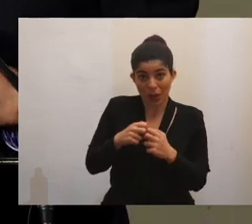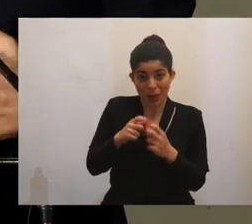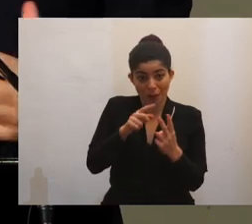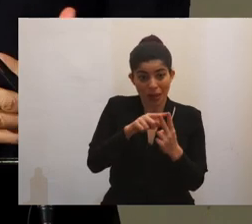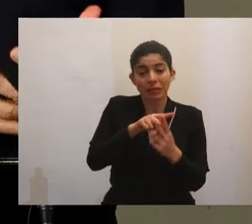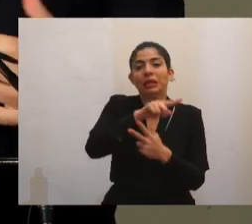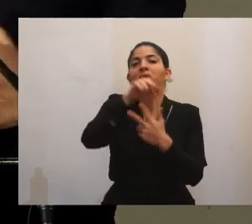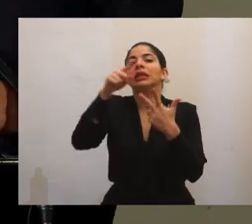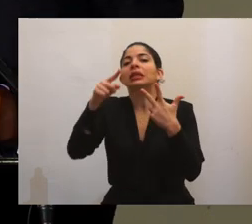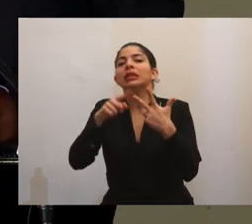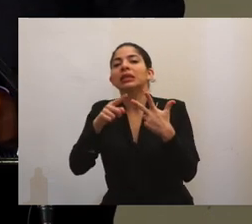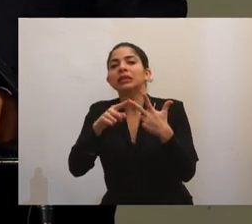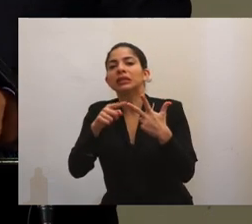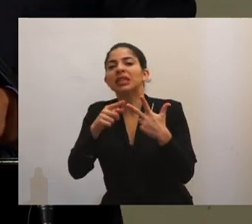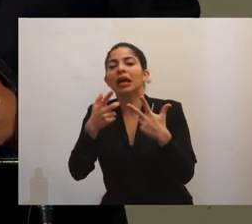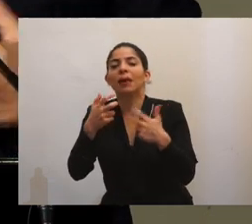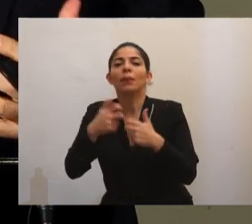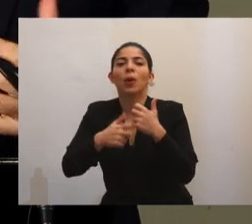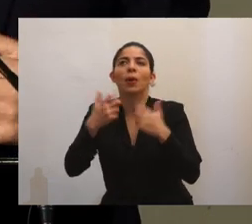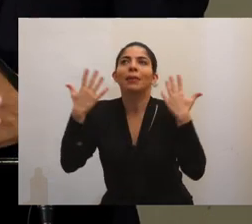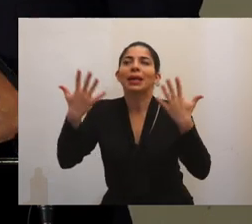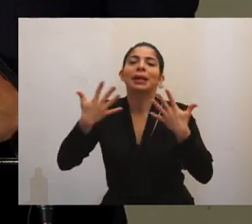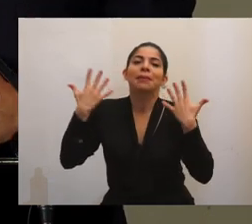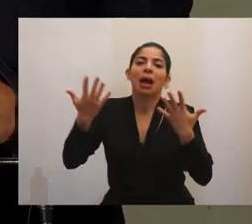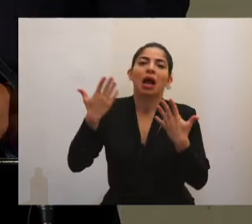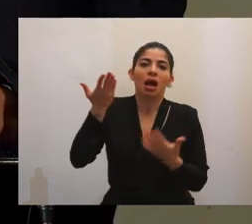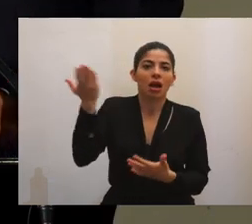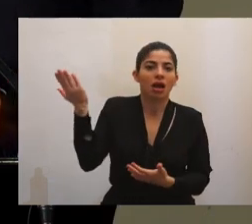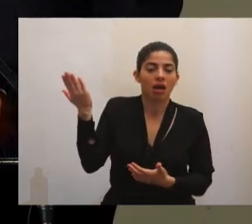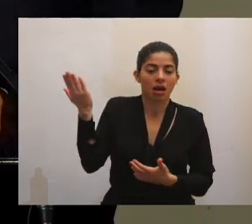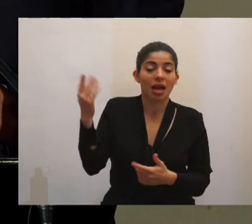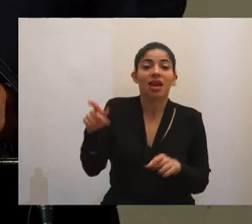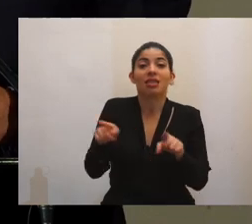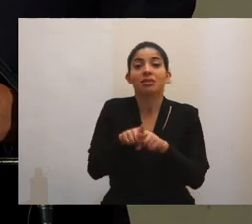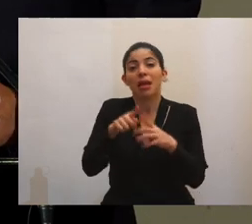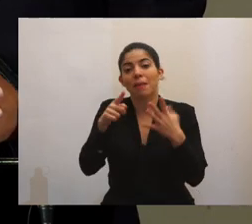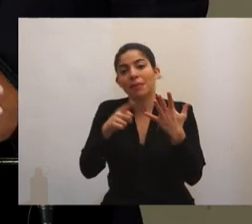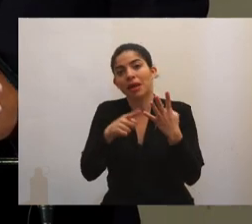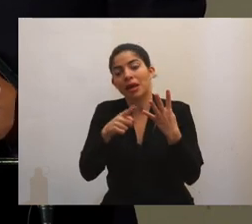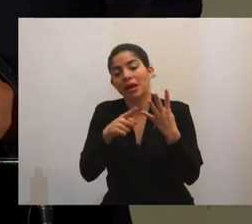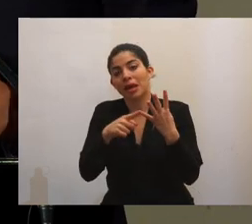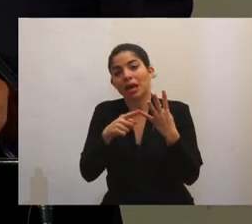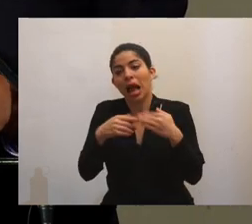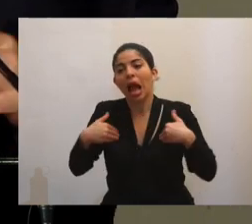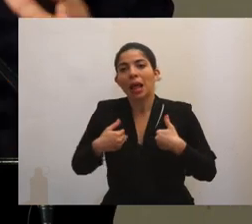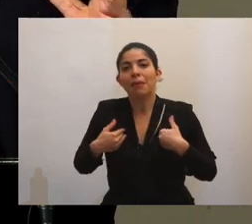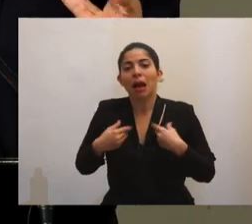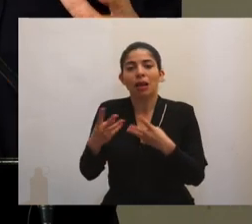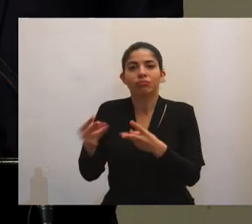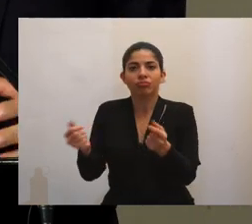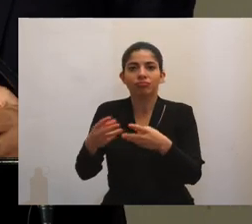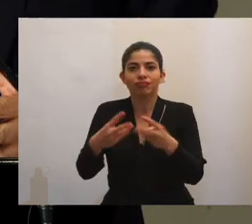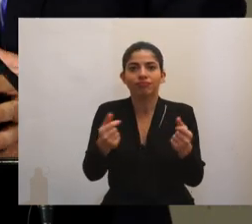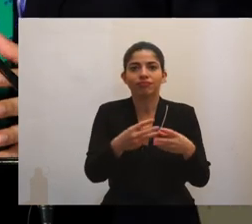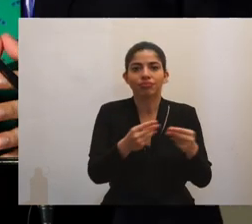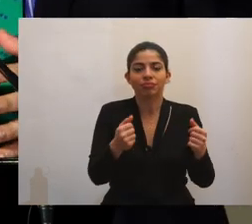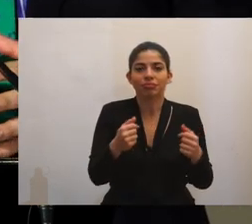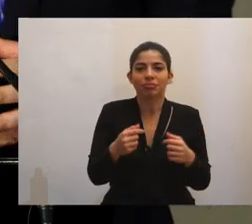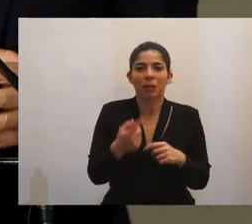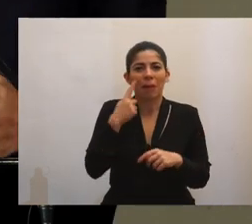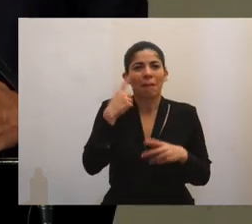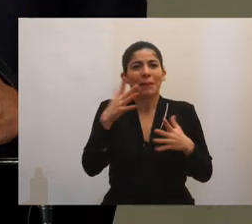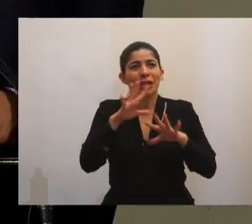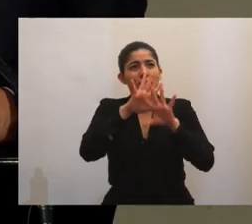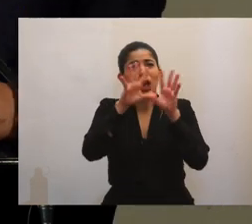una tercera crisis que es la crisis climática y también la crisis de la extinción de las especies. Parecería que los astros